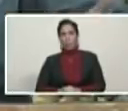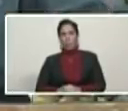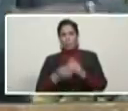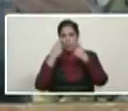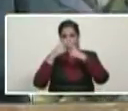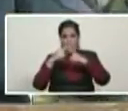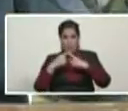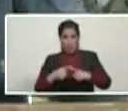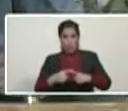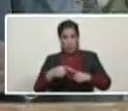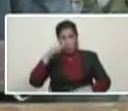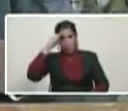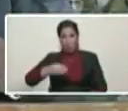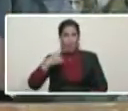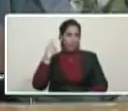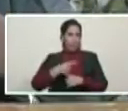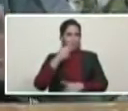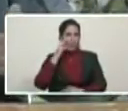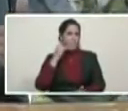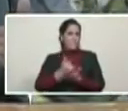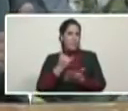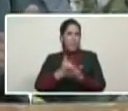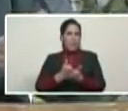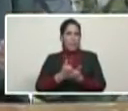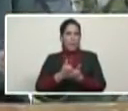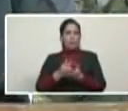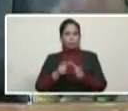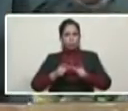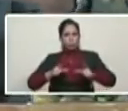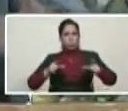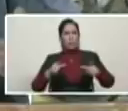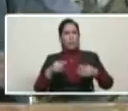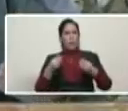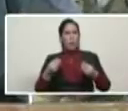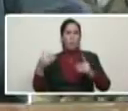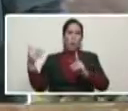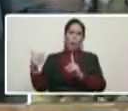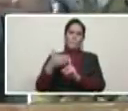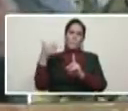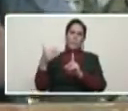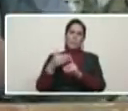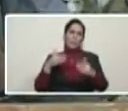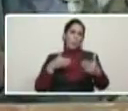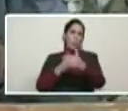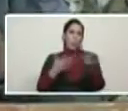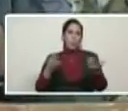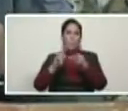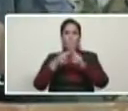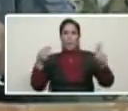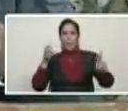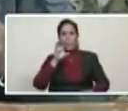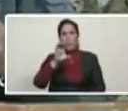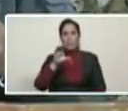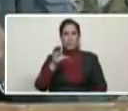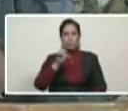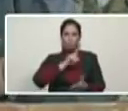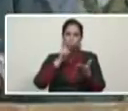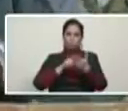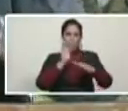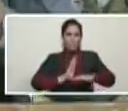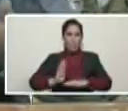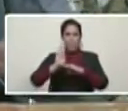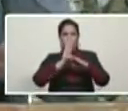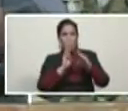los escenarios probables de amenaza contra la paz del país, la integridad territorial,